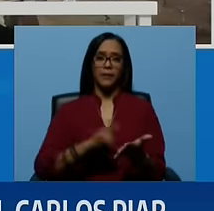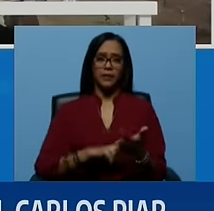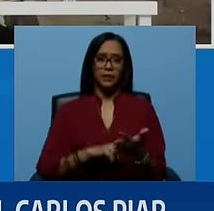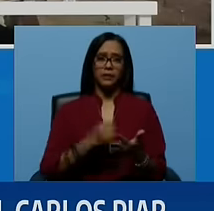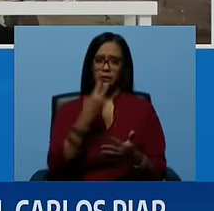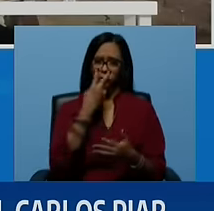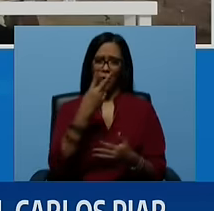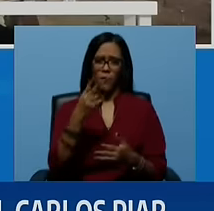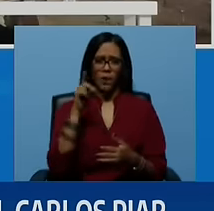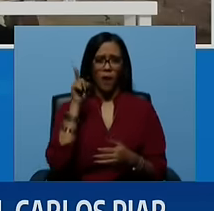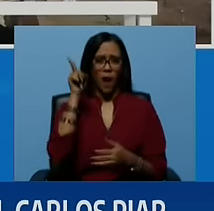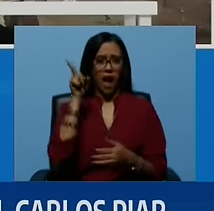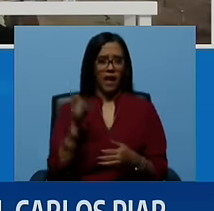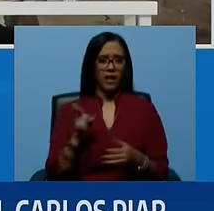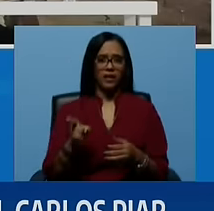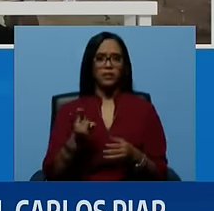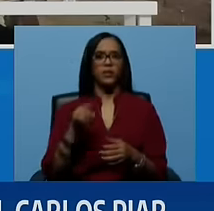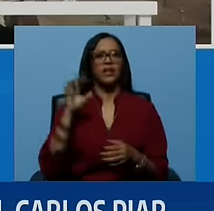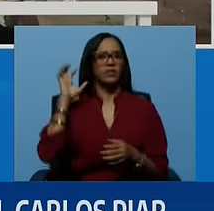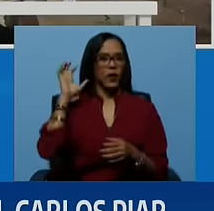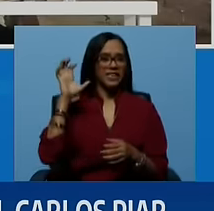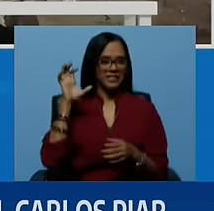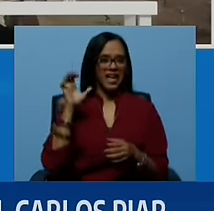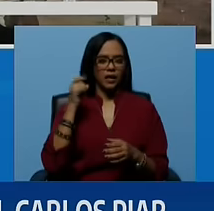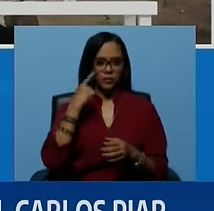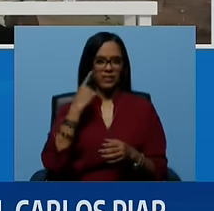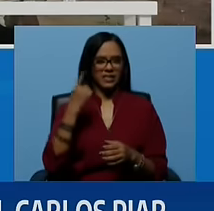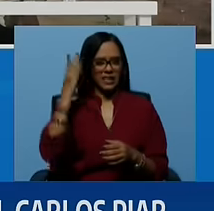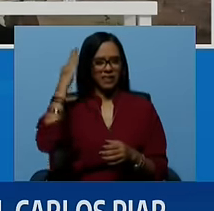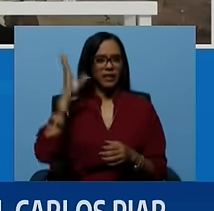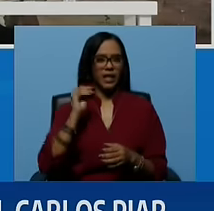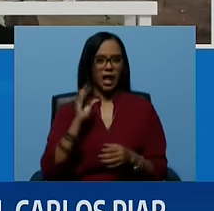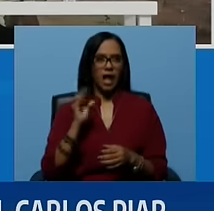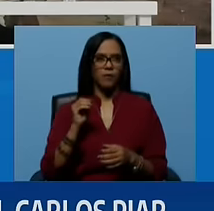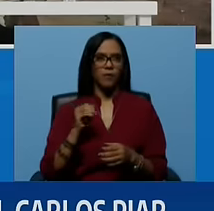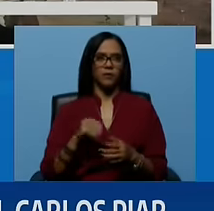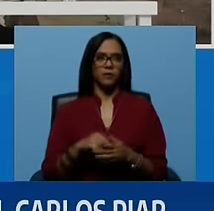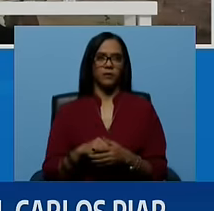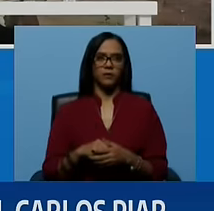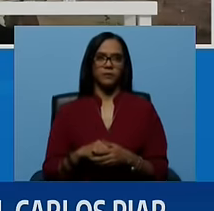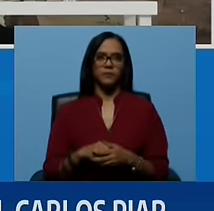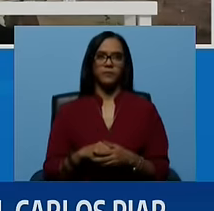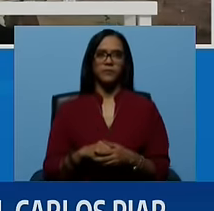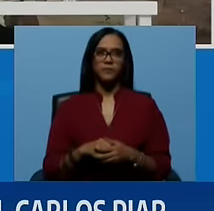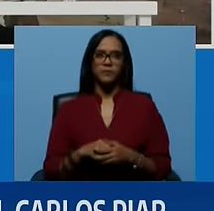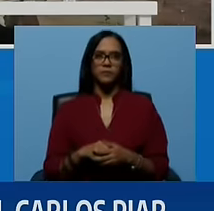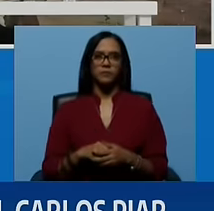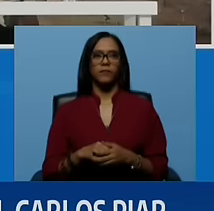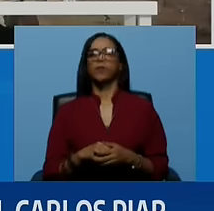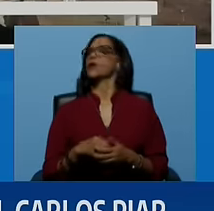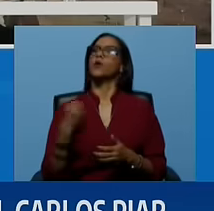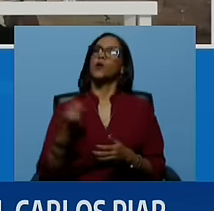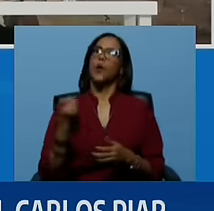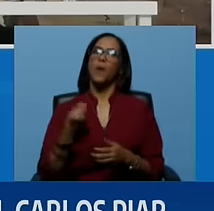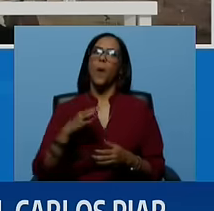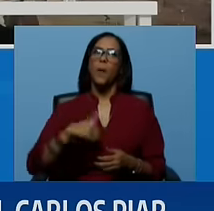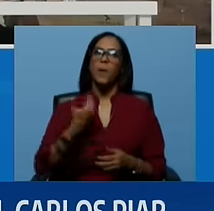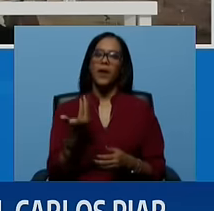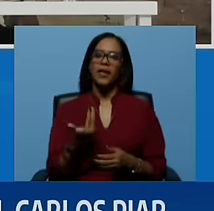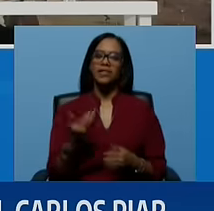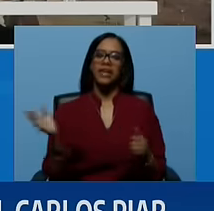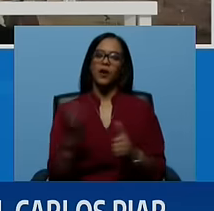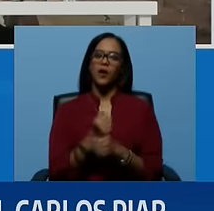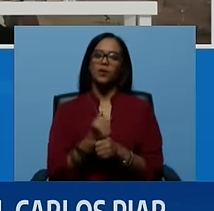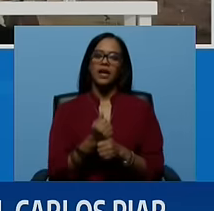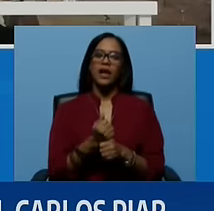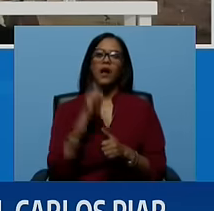sus estados saben de qué hablo verdad Cómo puedes caracterizar y conseguir un fascista